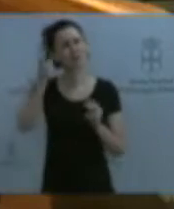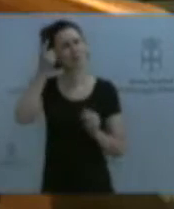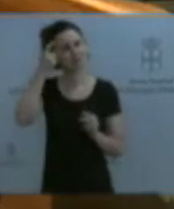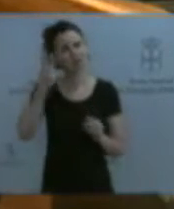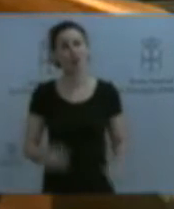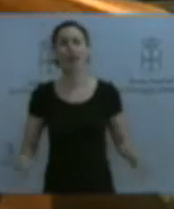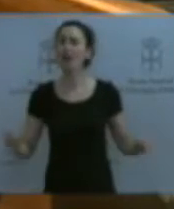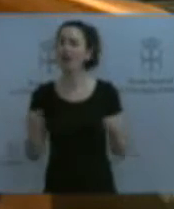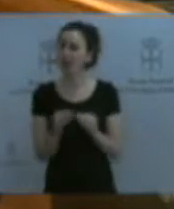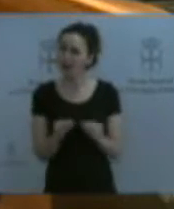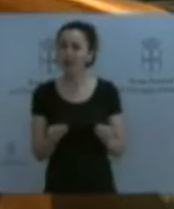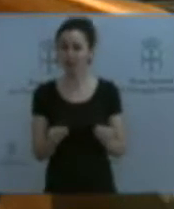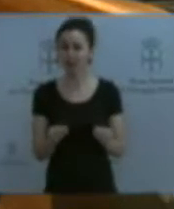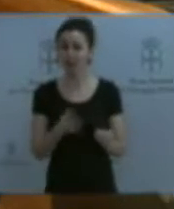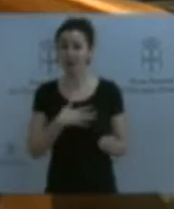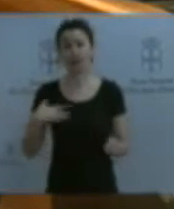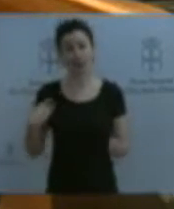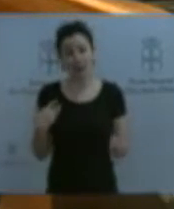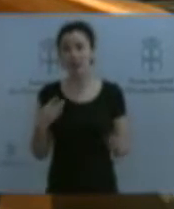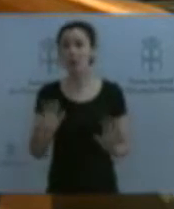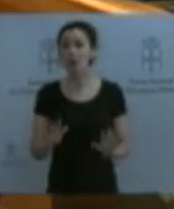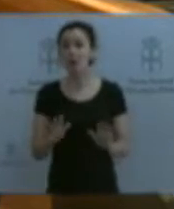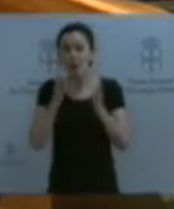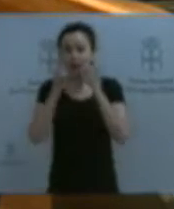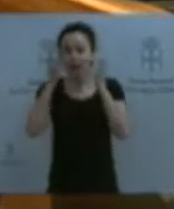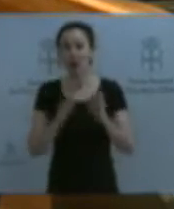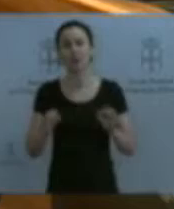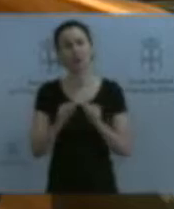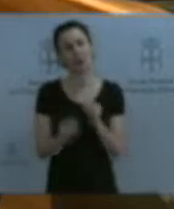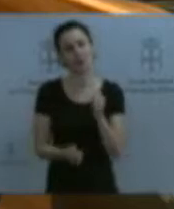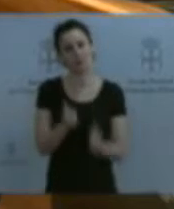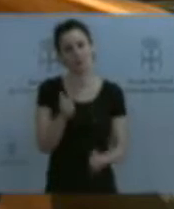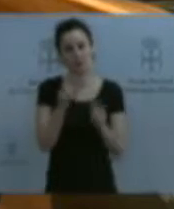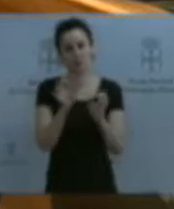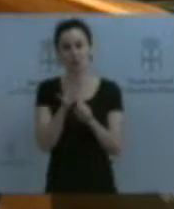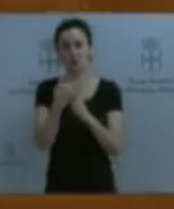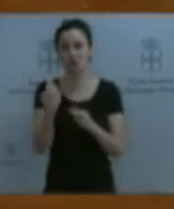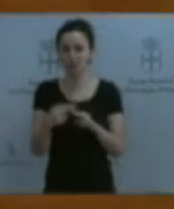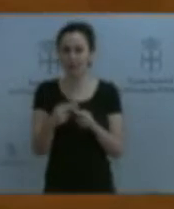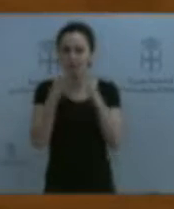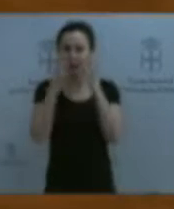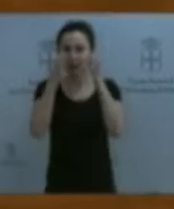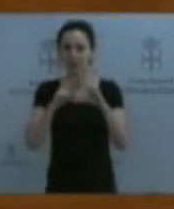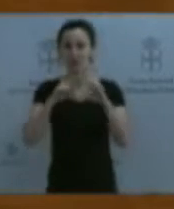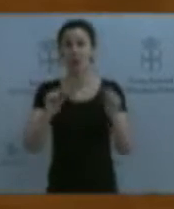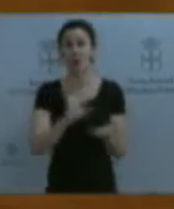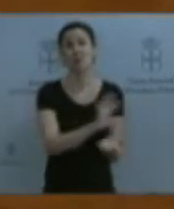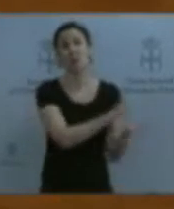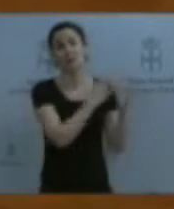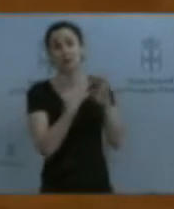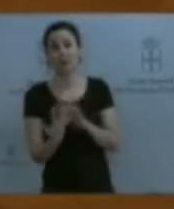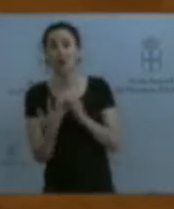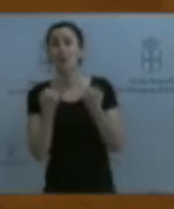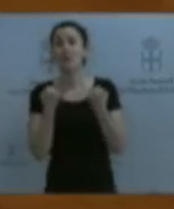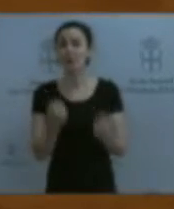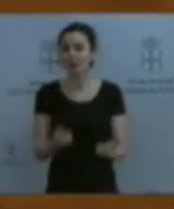coinciden más de lo que se quisiera. La situación económica y social de Asturias demanda un giro profundo. Porque